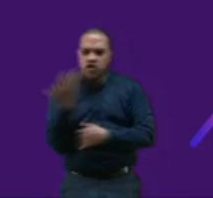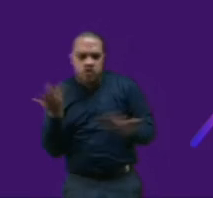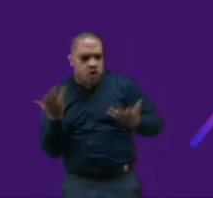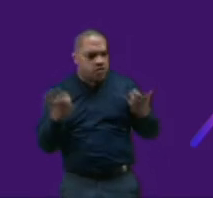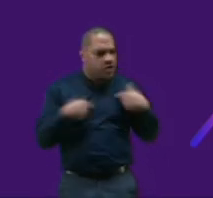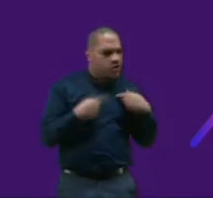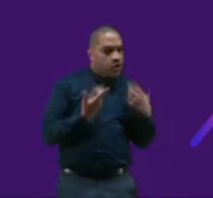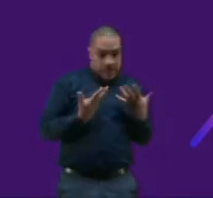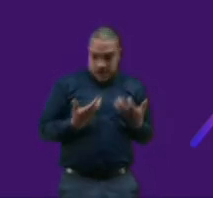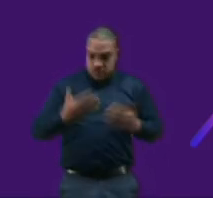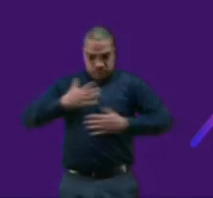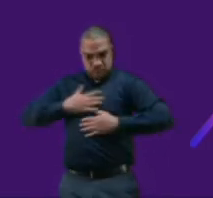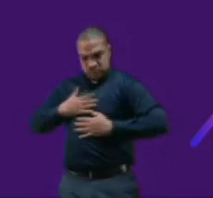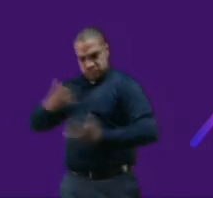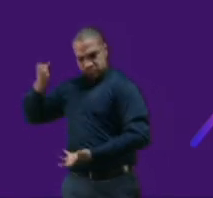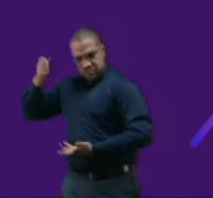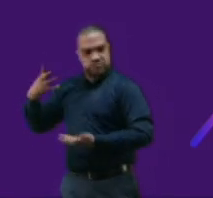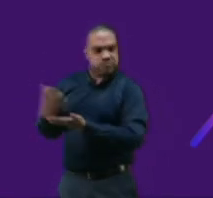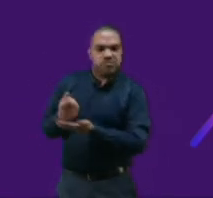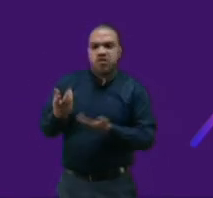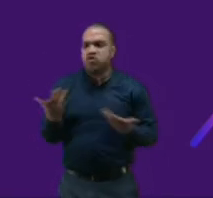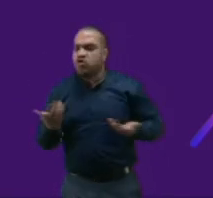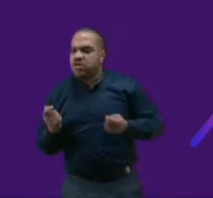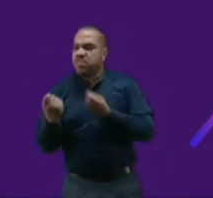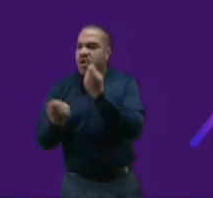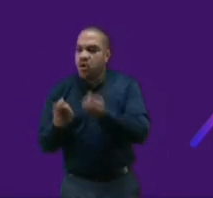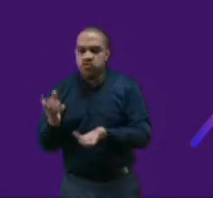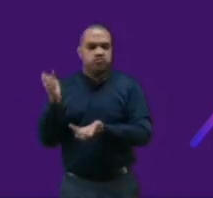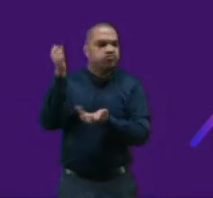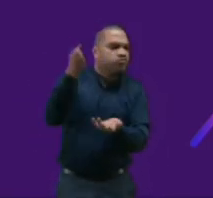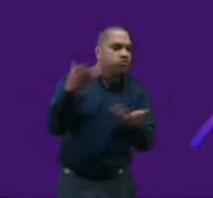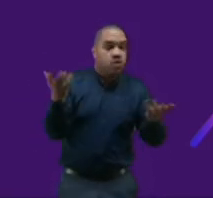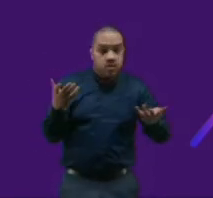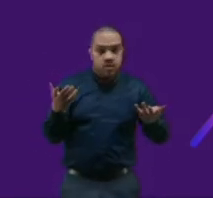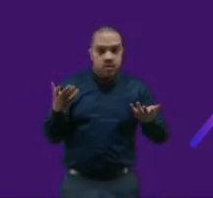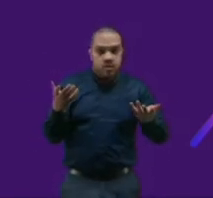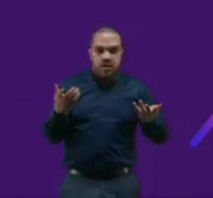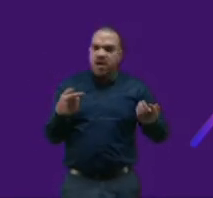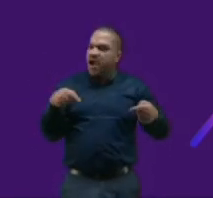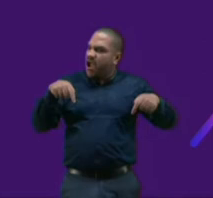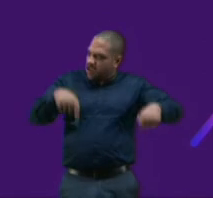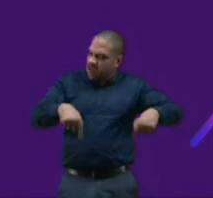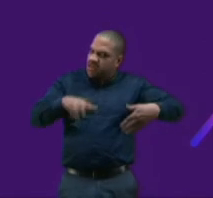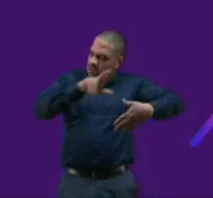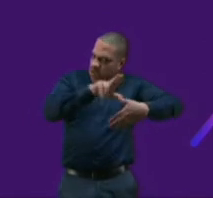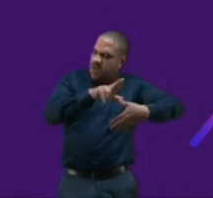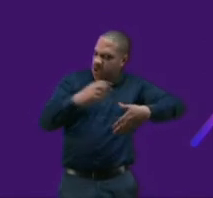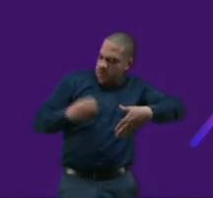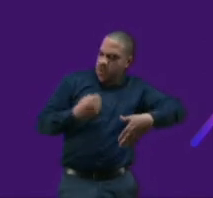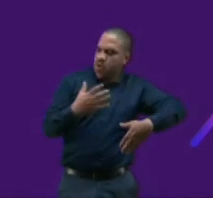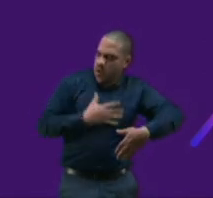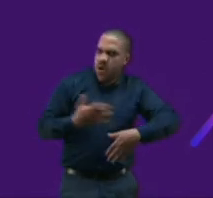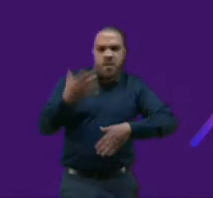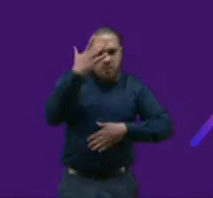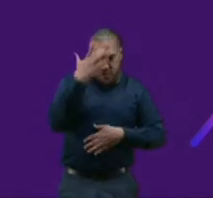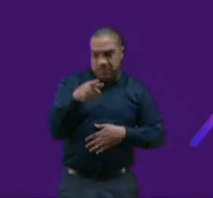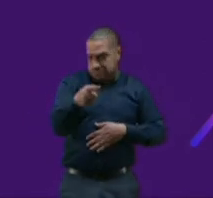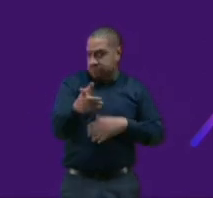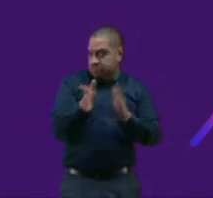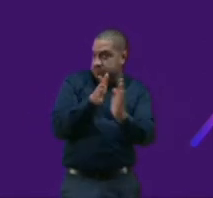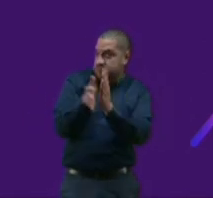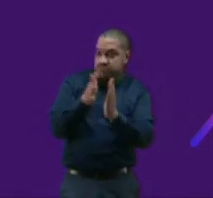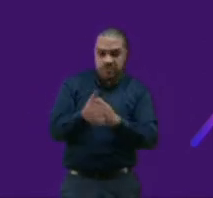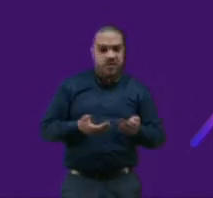oportunidades existen y porque latinoamérica debería ser el lugar donde ellos vienen